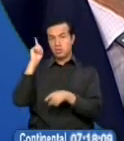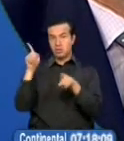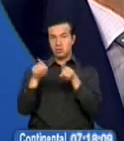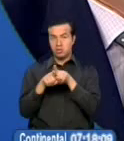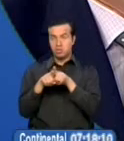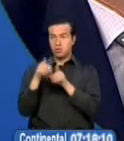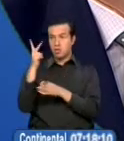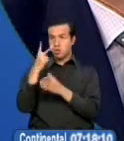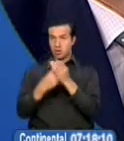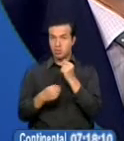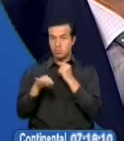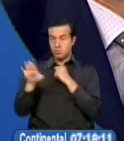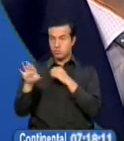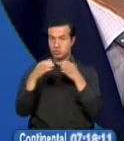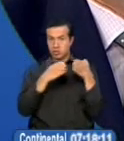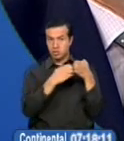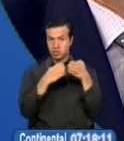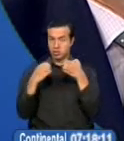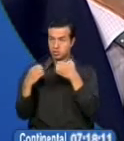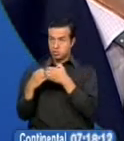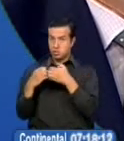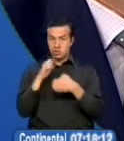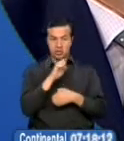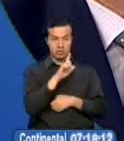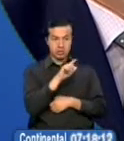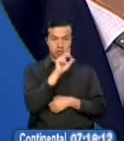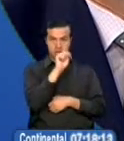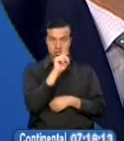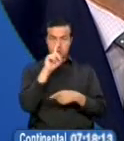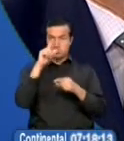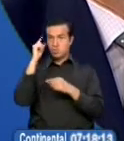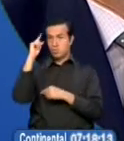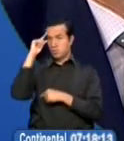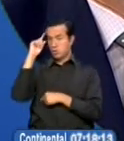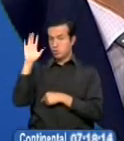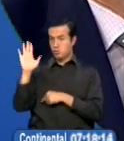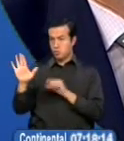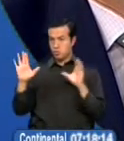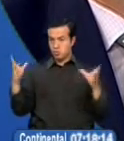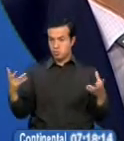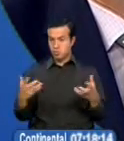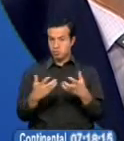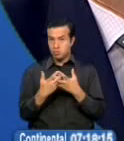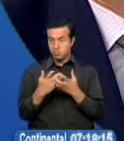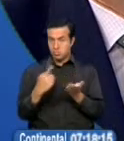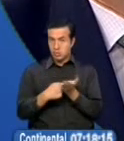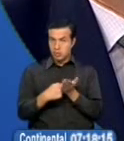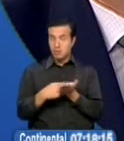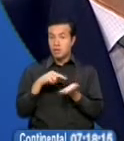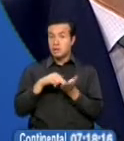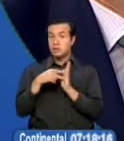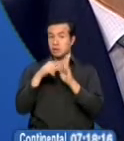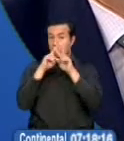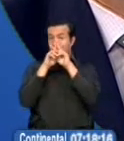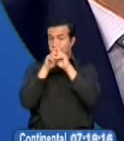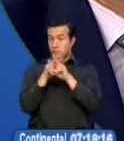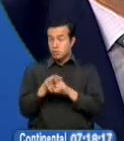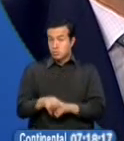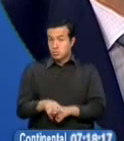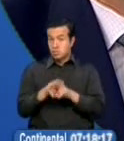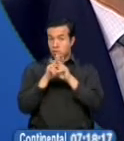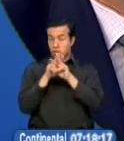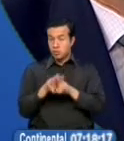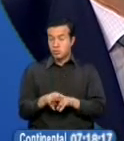los dos equipos, es decir, entre el ELN y el gobierno, pero no implica una revisión